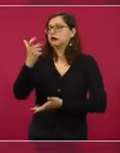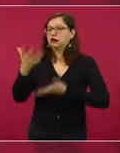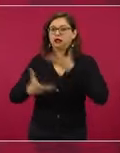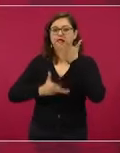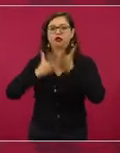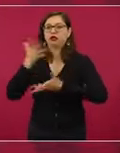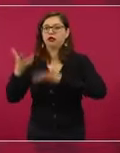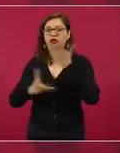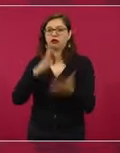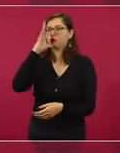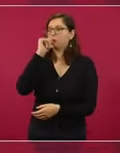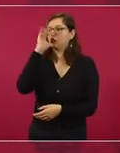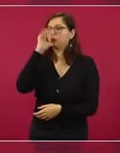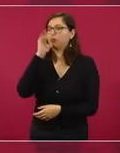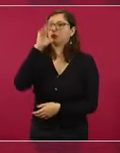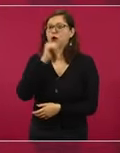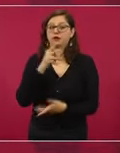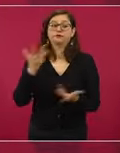condiciones